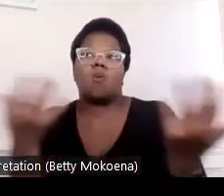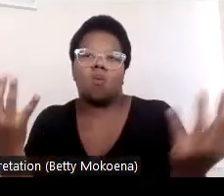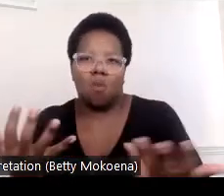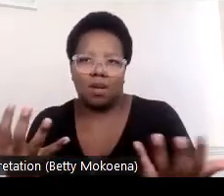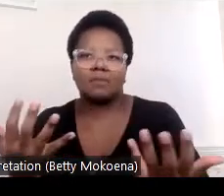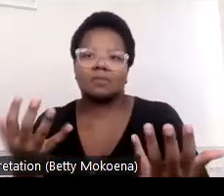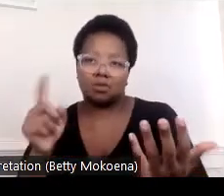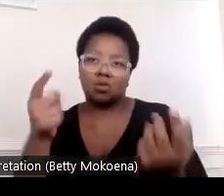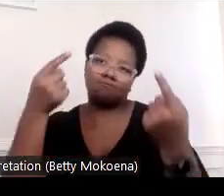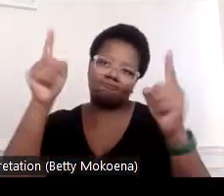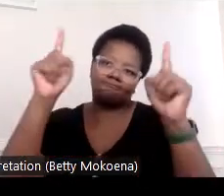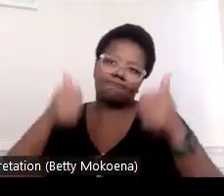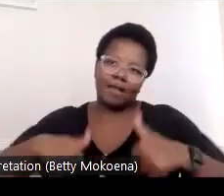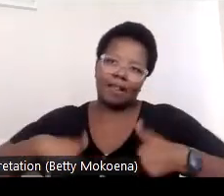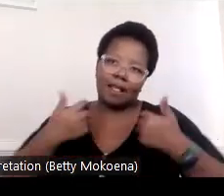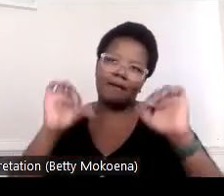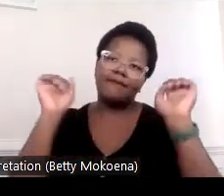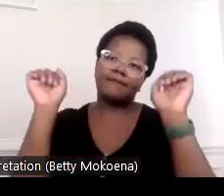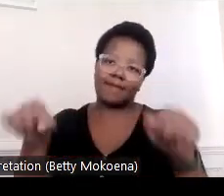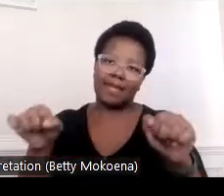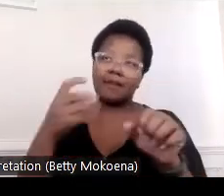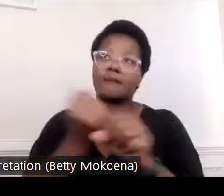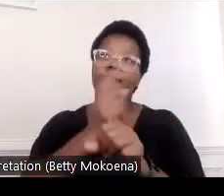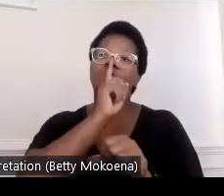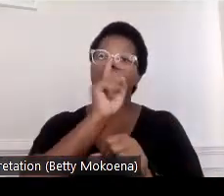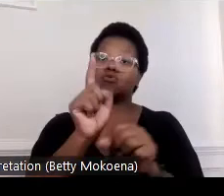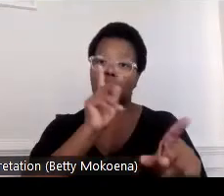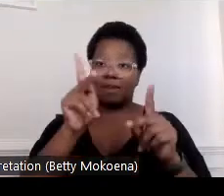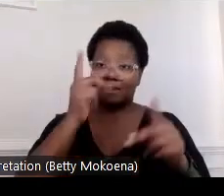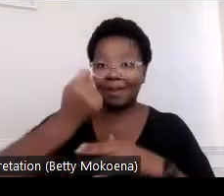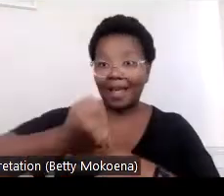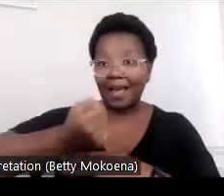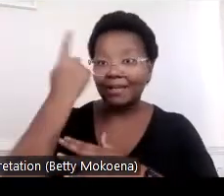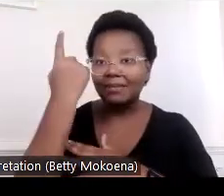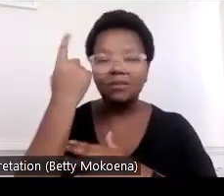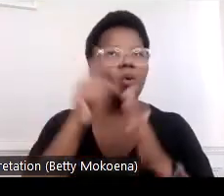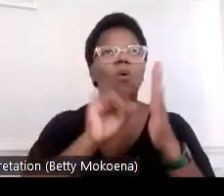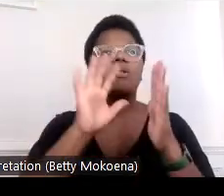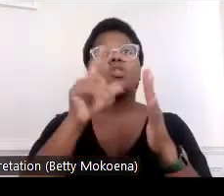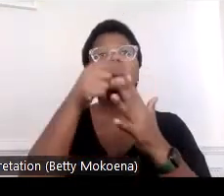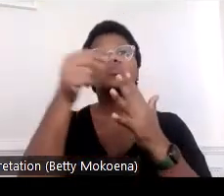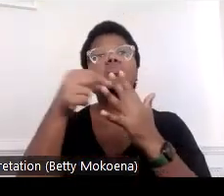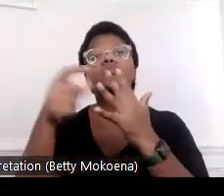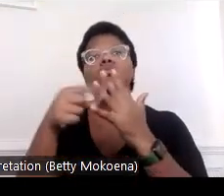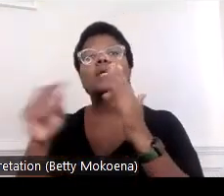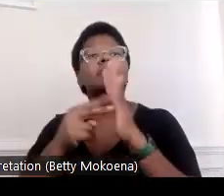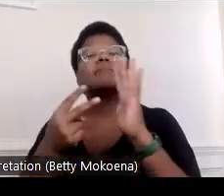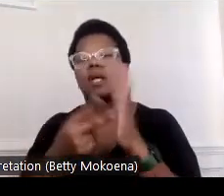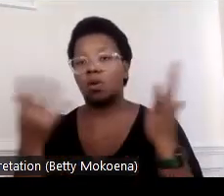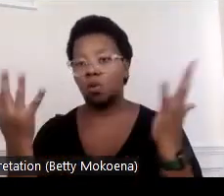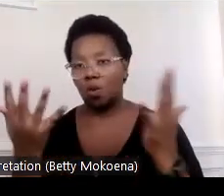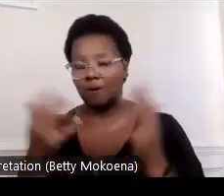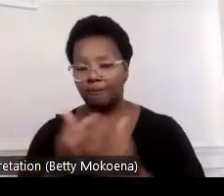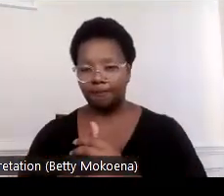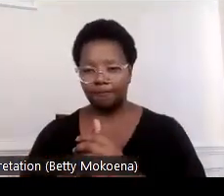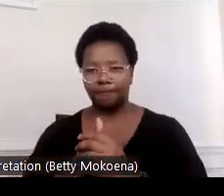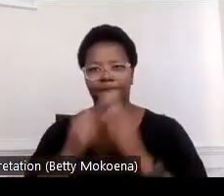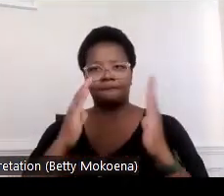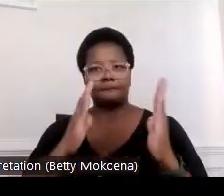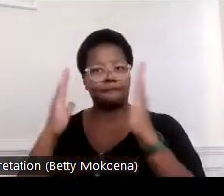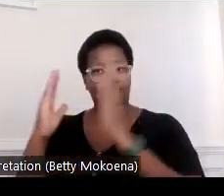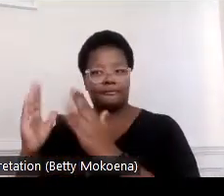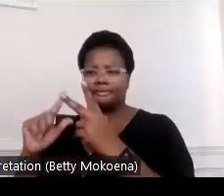tendría la oportunidad de ir y ver visualizarse asegurarse que realmente entienda que es lo que significa su elección